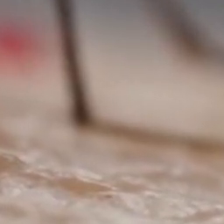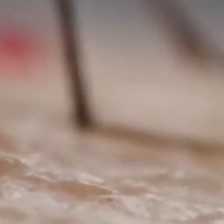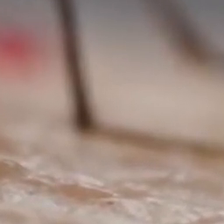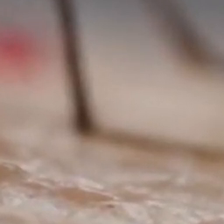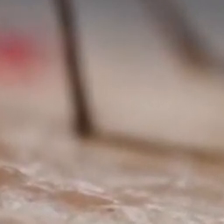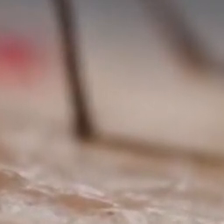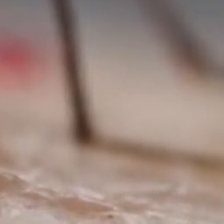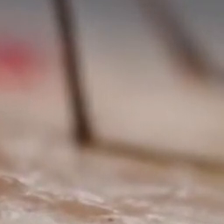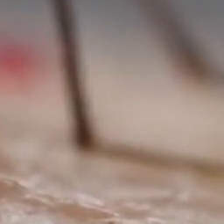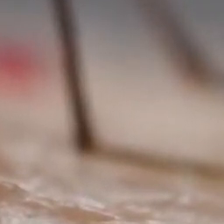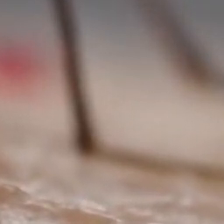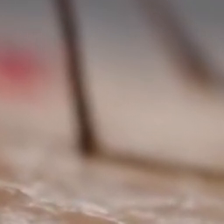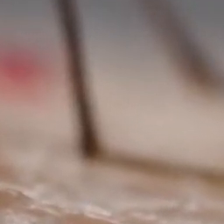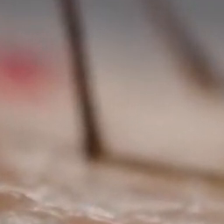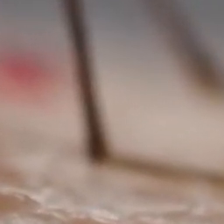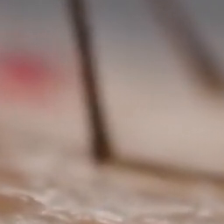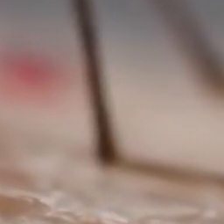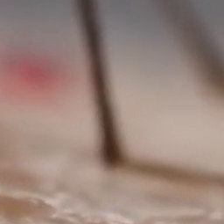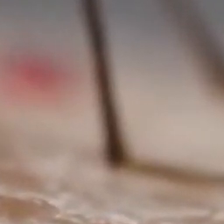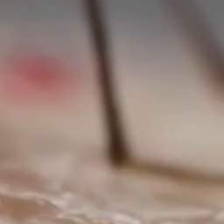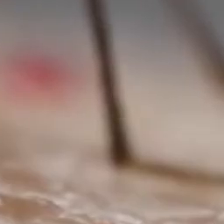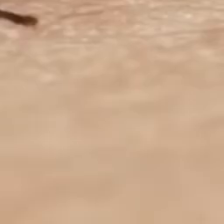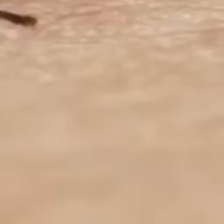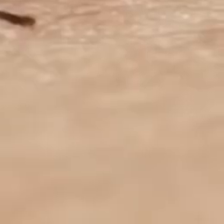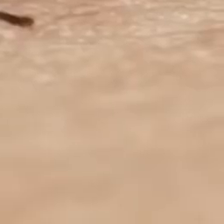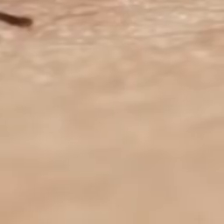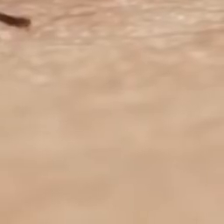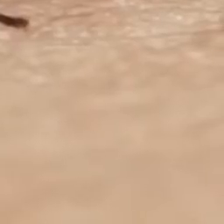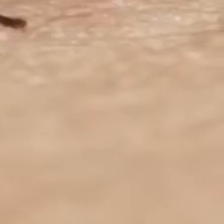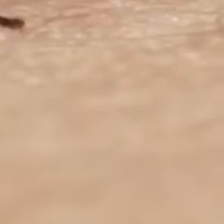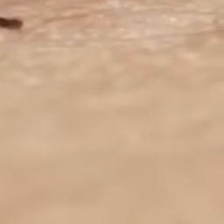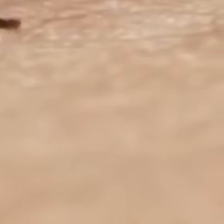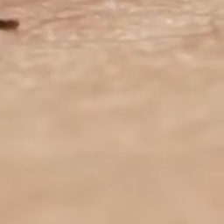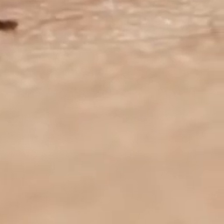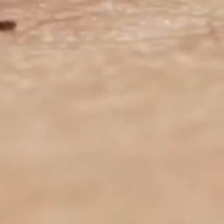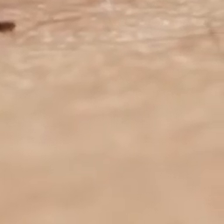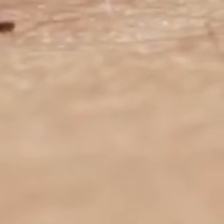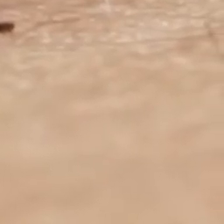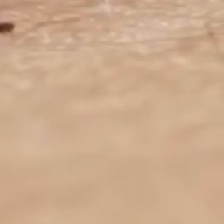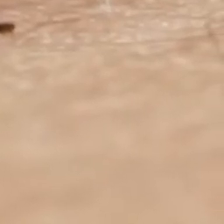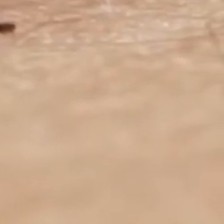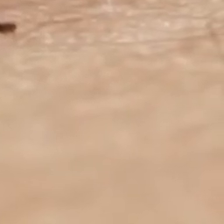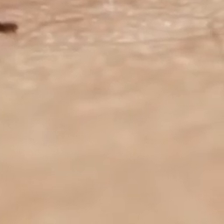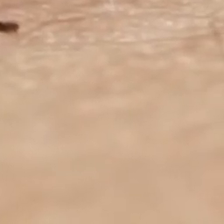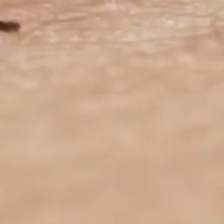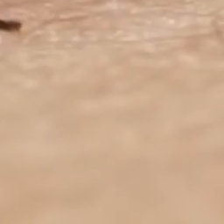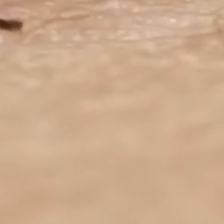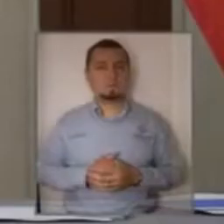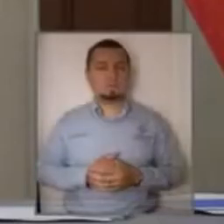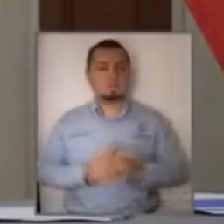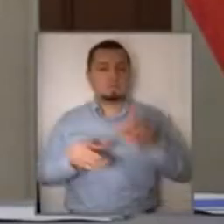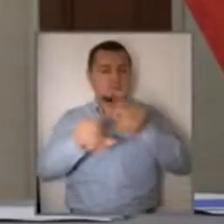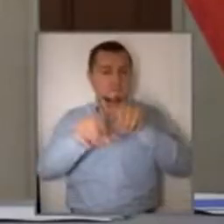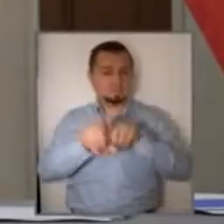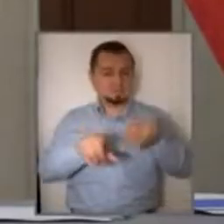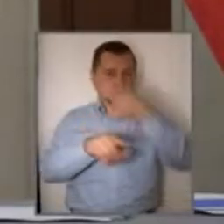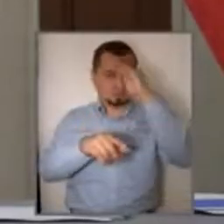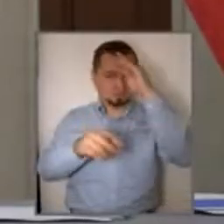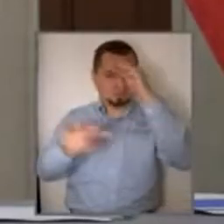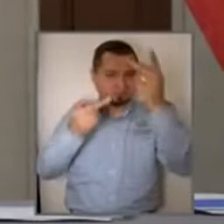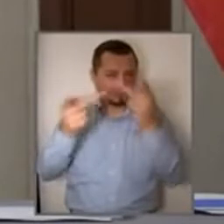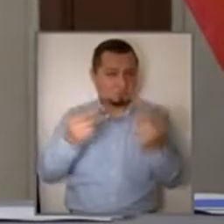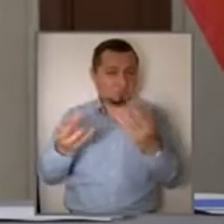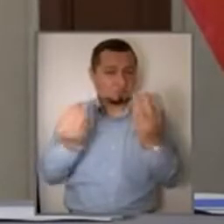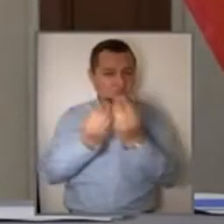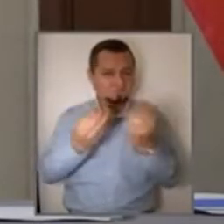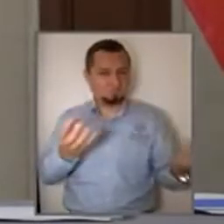legislando en materia de salud pública para el circulado y mantenimiento de lotes baldíos y el correcto manejo de residuos la coordinadora del